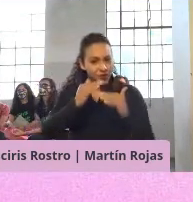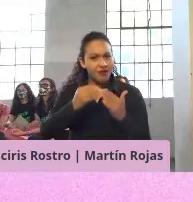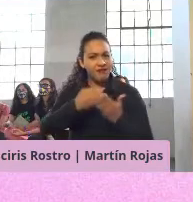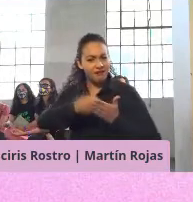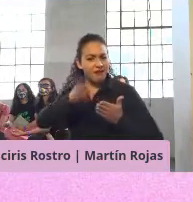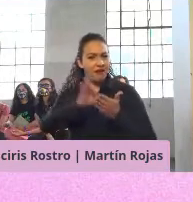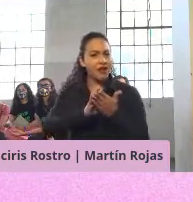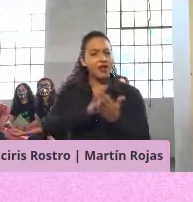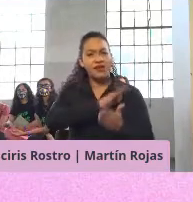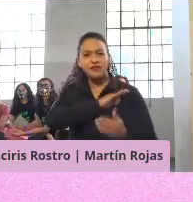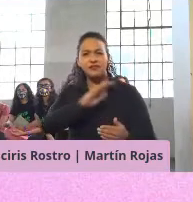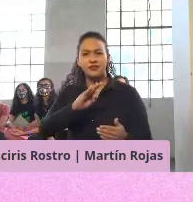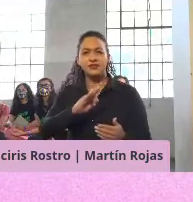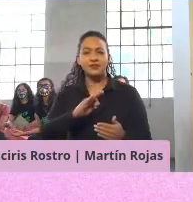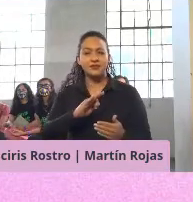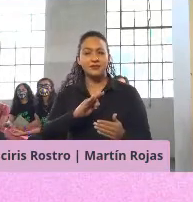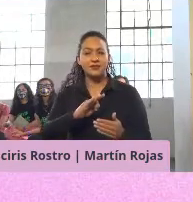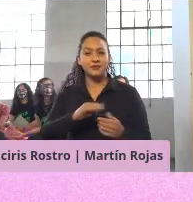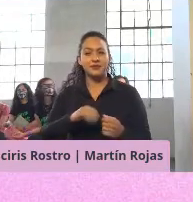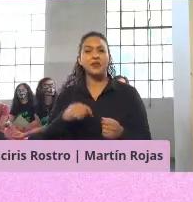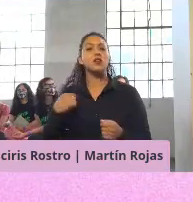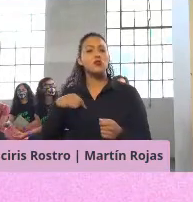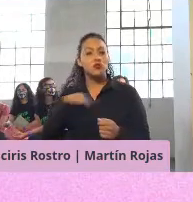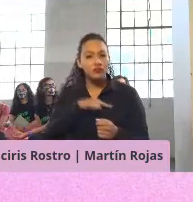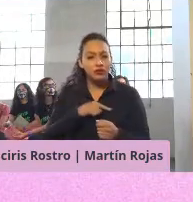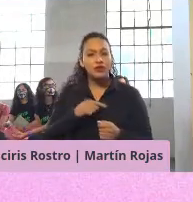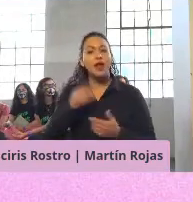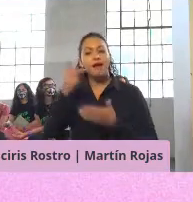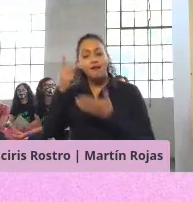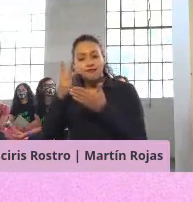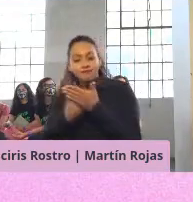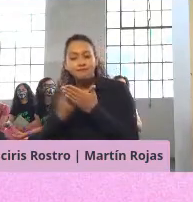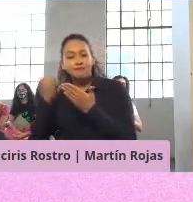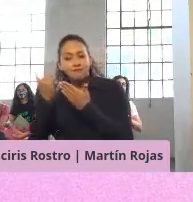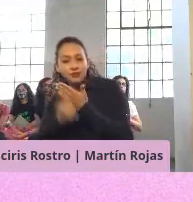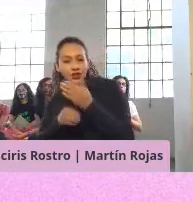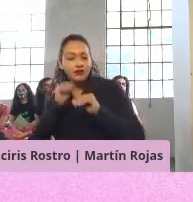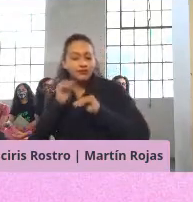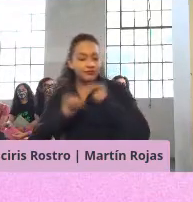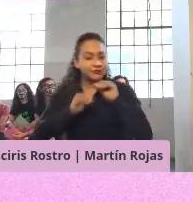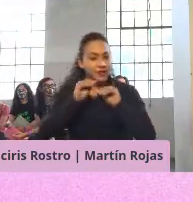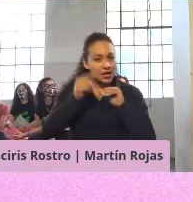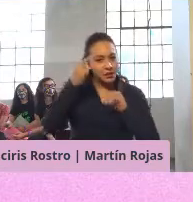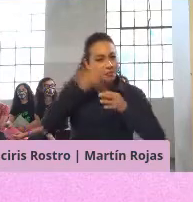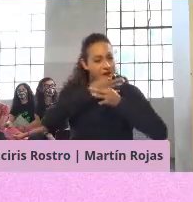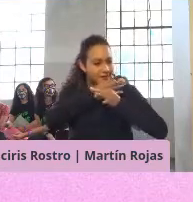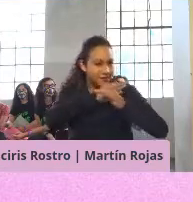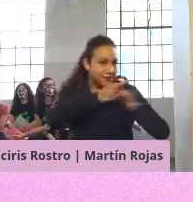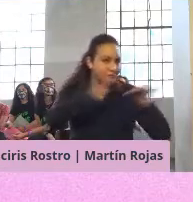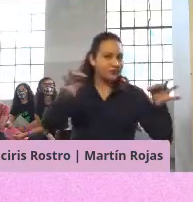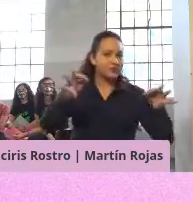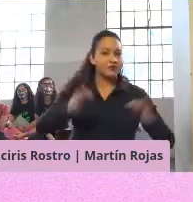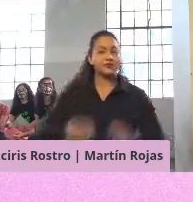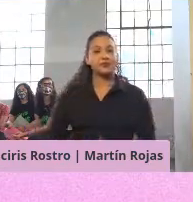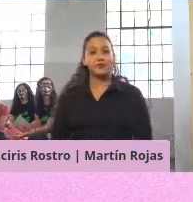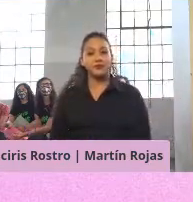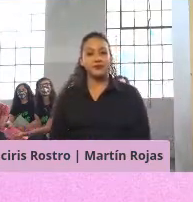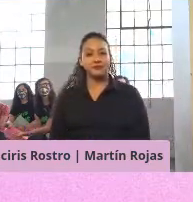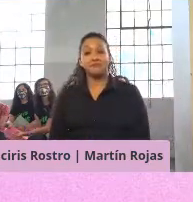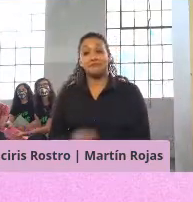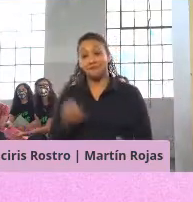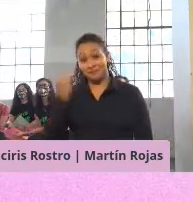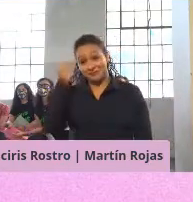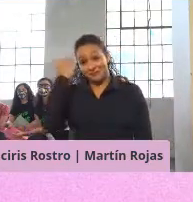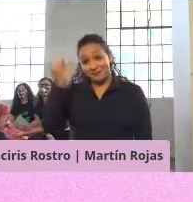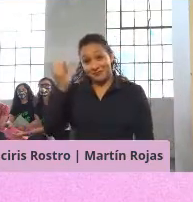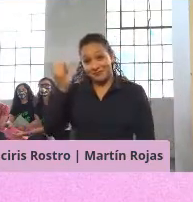mujeres mexicanas. Buscaremos difundir estos hallazgos de manera creativa y accesible para convertir esta información en herramientas. ¿Quién iba a decir que